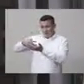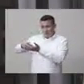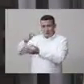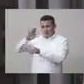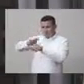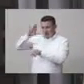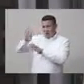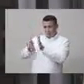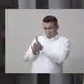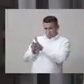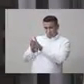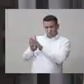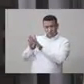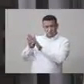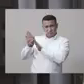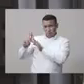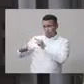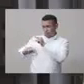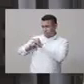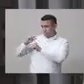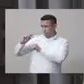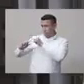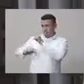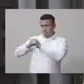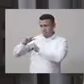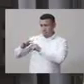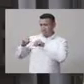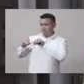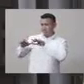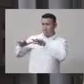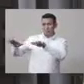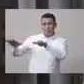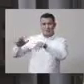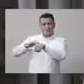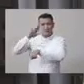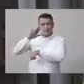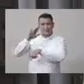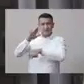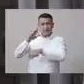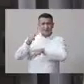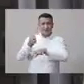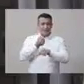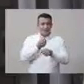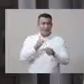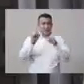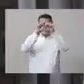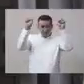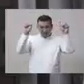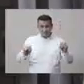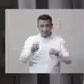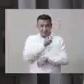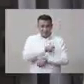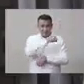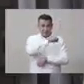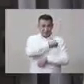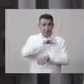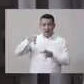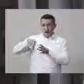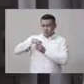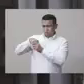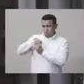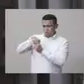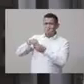saturarse. La respuesta no puede ni debe ser seguir abriendo más camas para COVID y